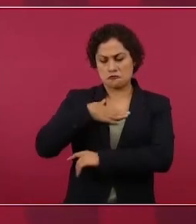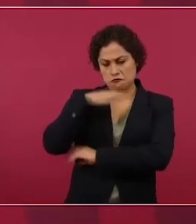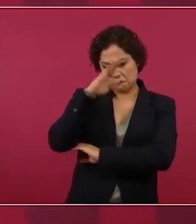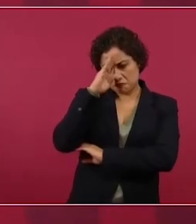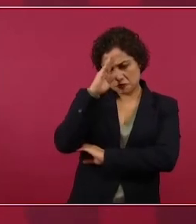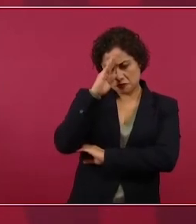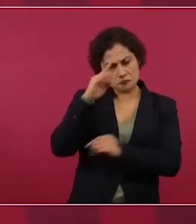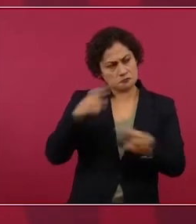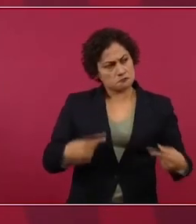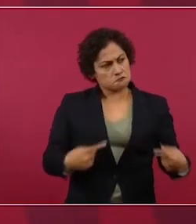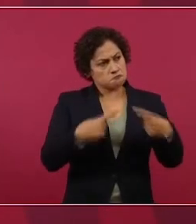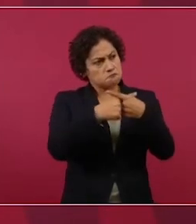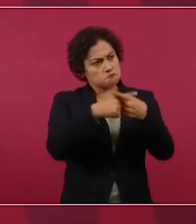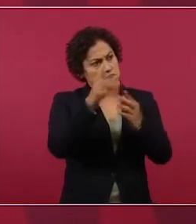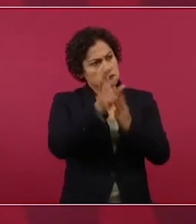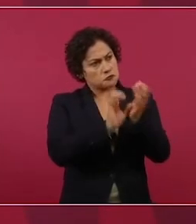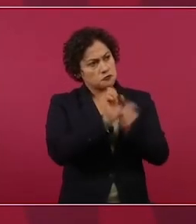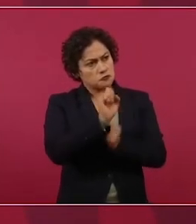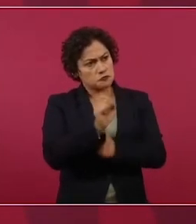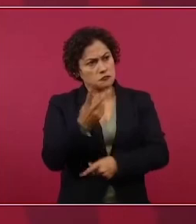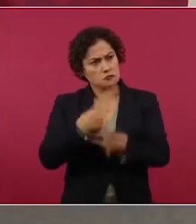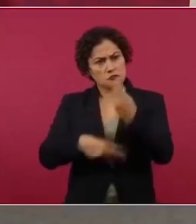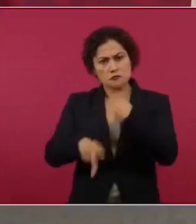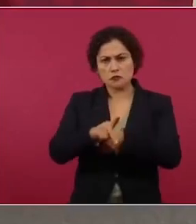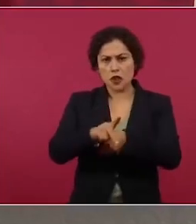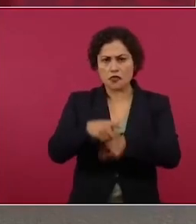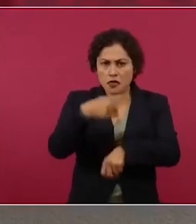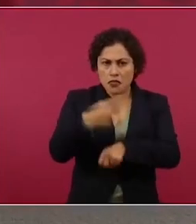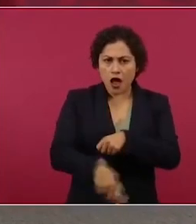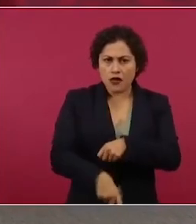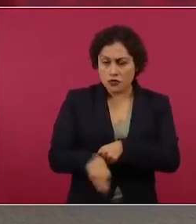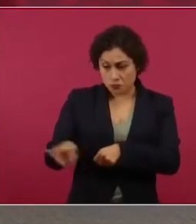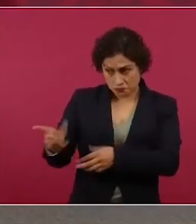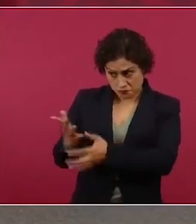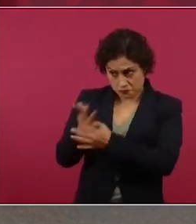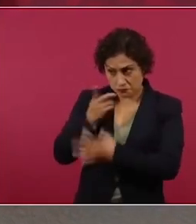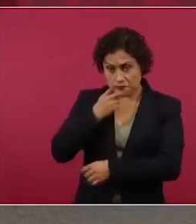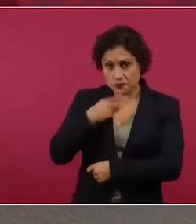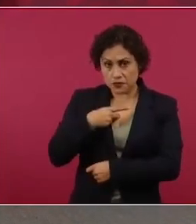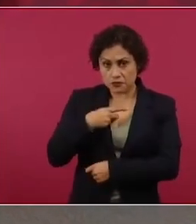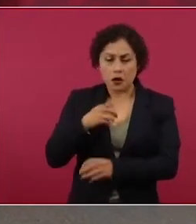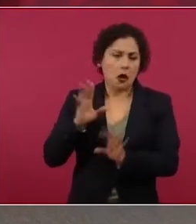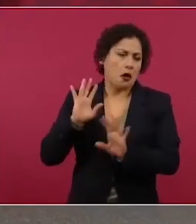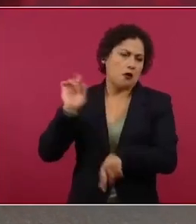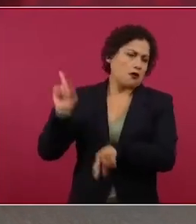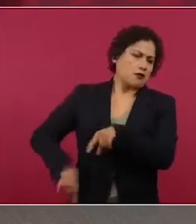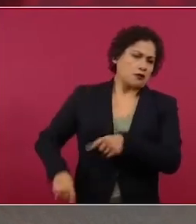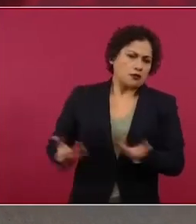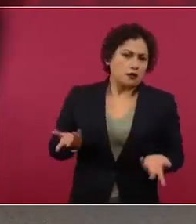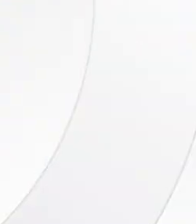contradicción y que sí afecta, como dice el compañero, la veto.